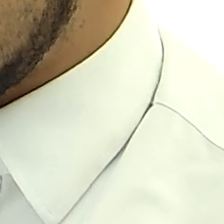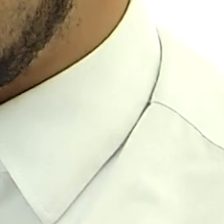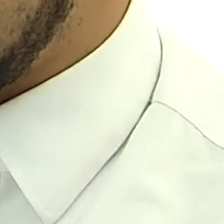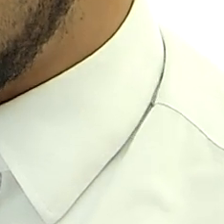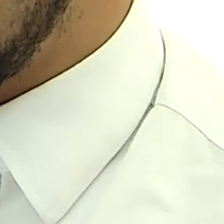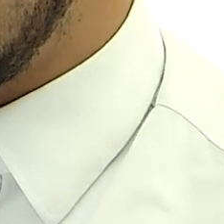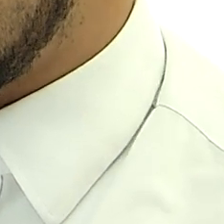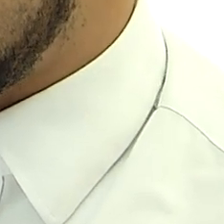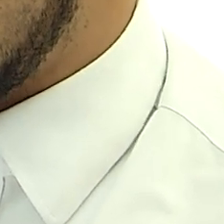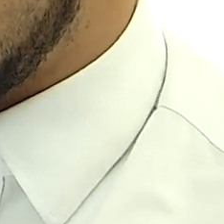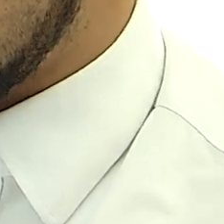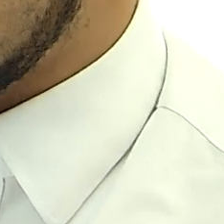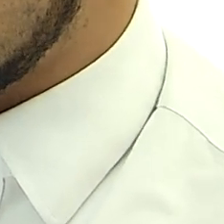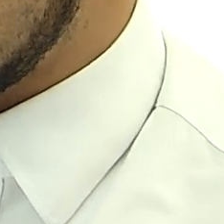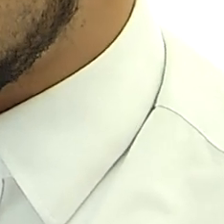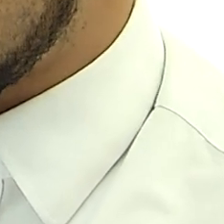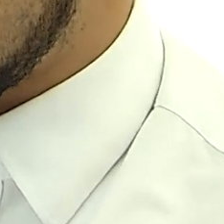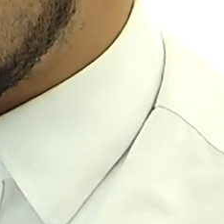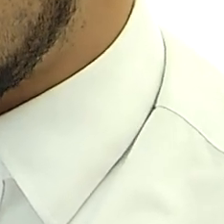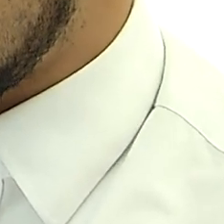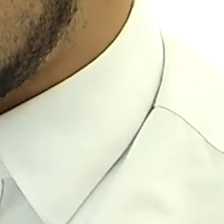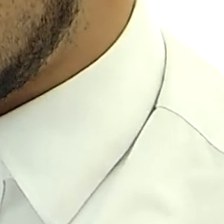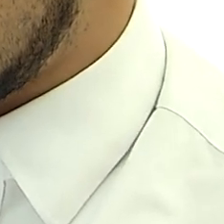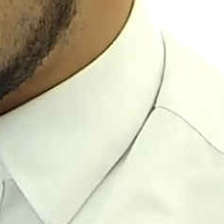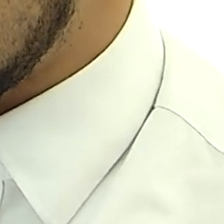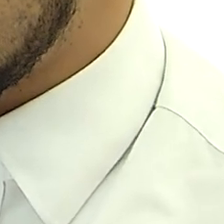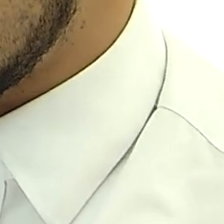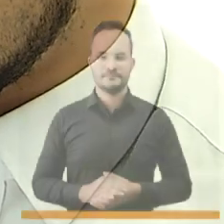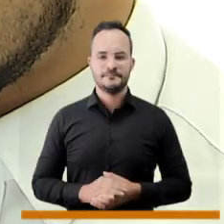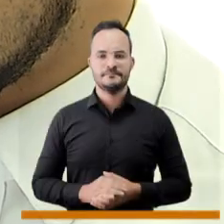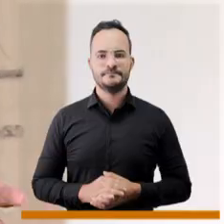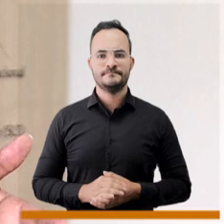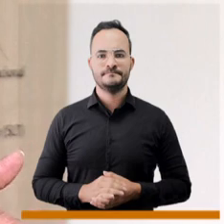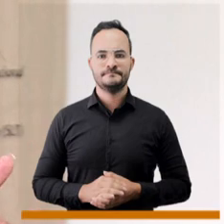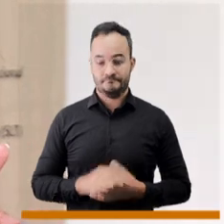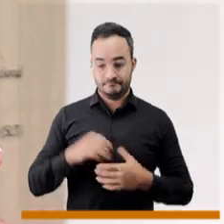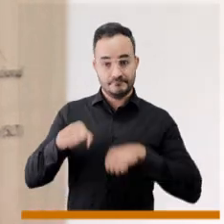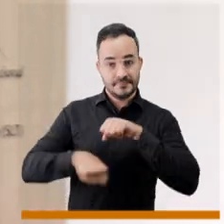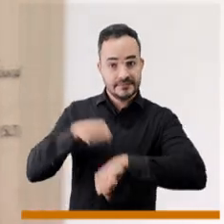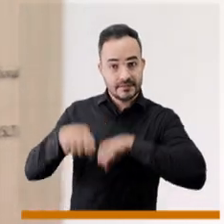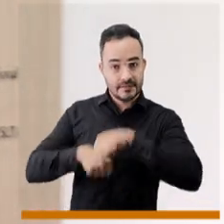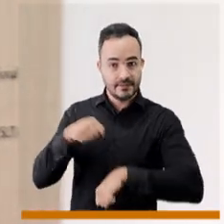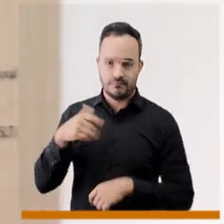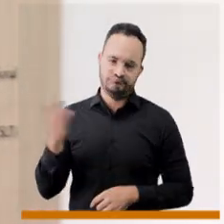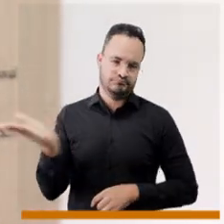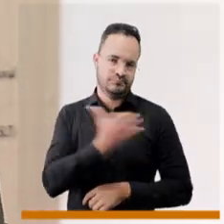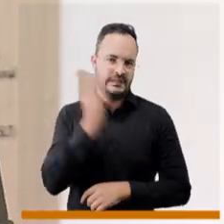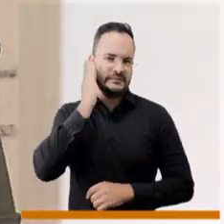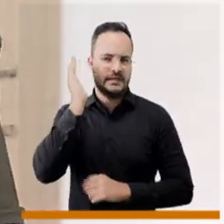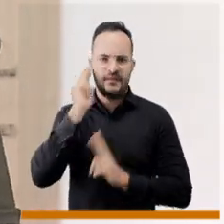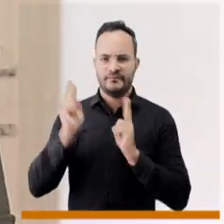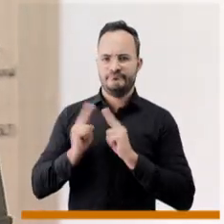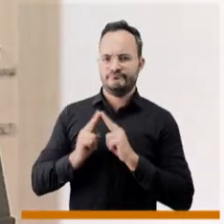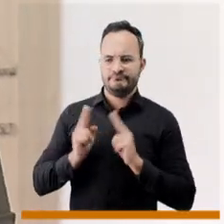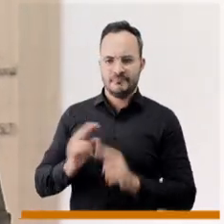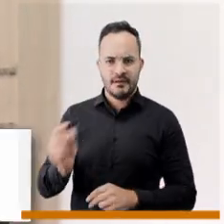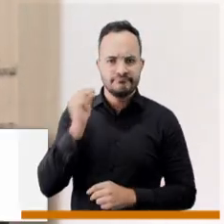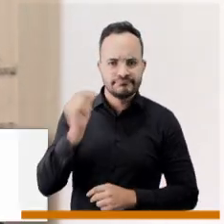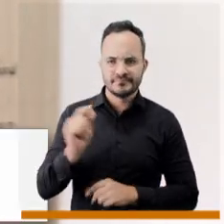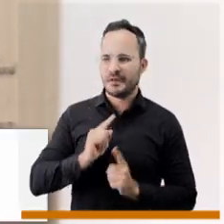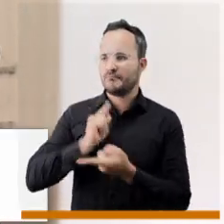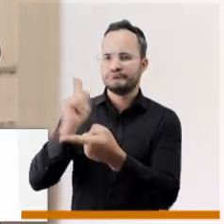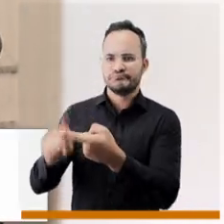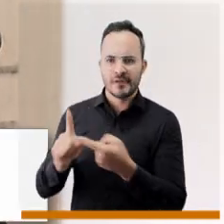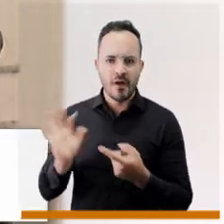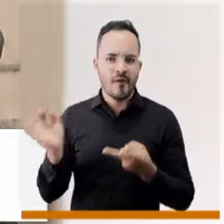asumir. Perfecto, ¿me indicas por favor la dirección? La bicicleta sin duda es un medio de transporte ágil, amigable